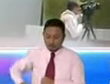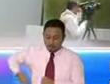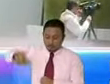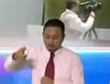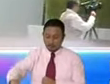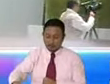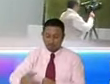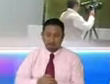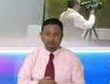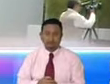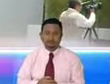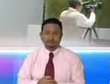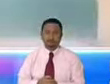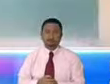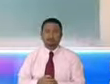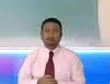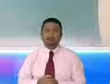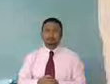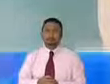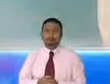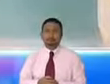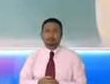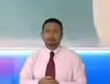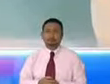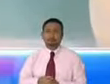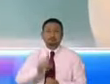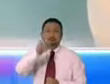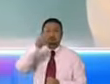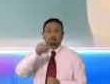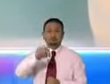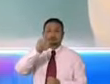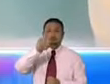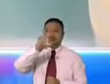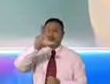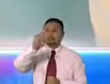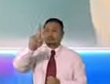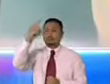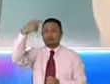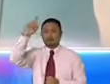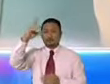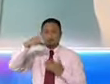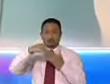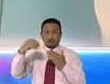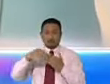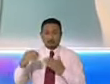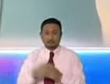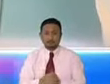pública Refinería del Pacífico. De esos 1.231 millones de dólares,